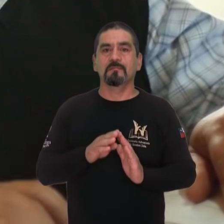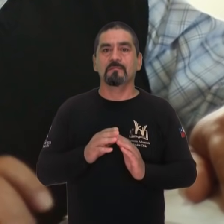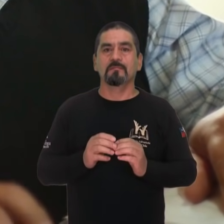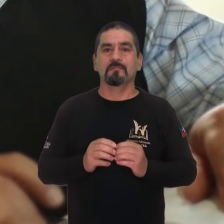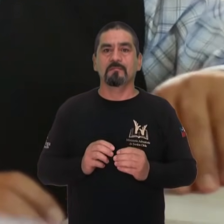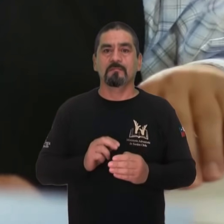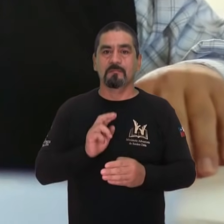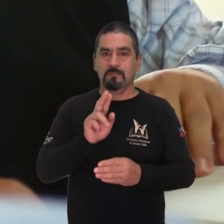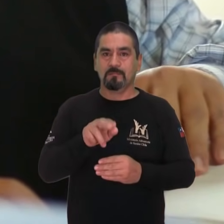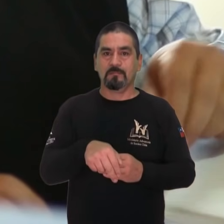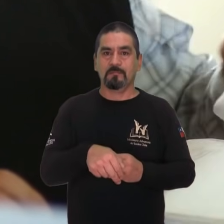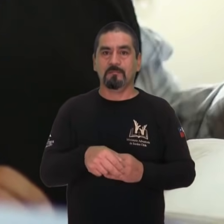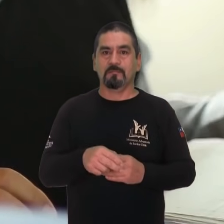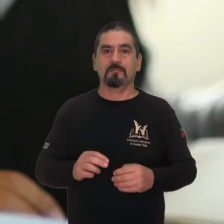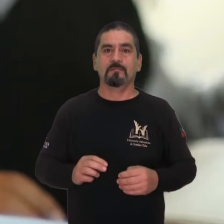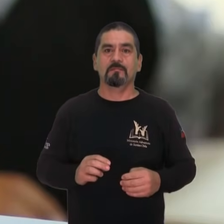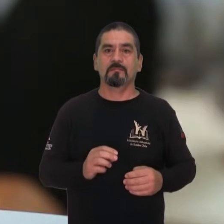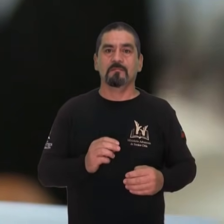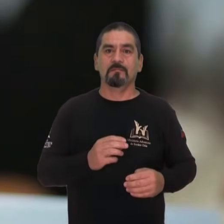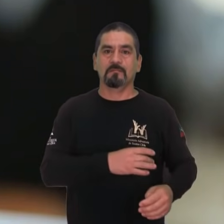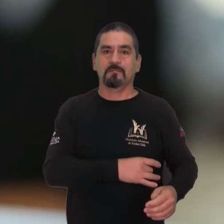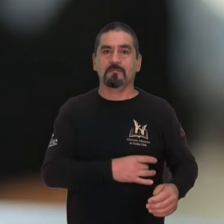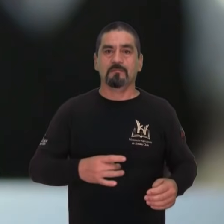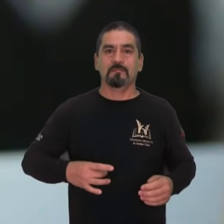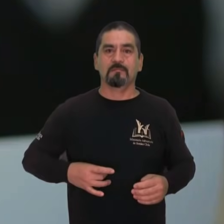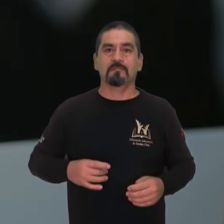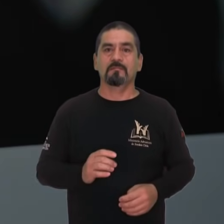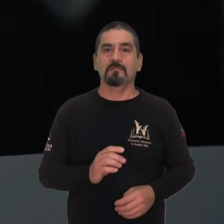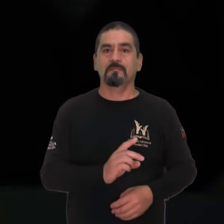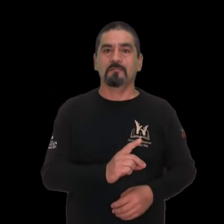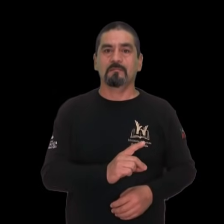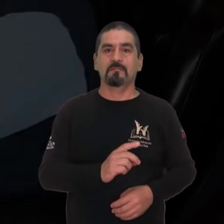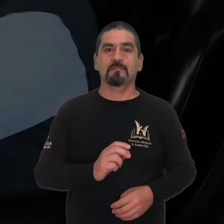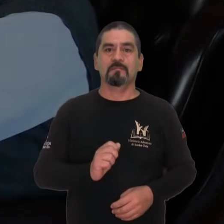requisito exigido por el Ministerio de Hacienda.